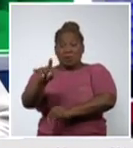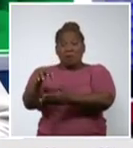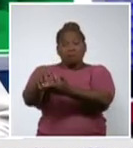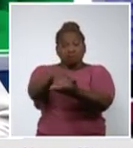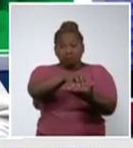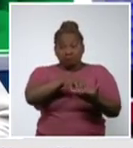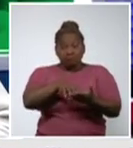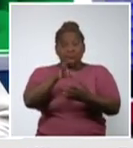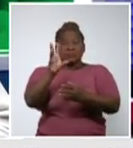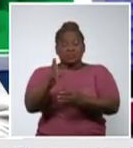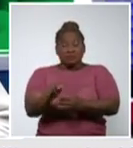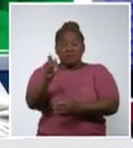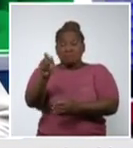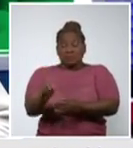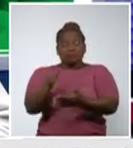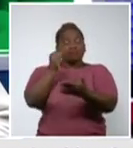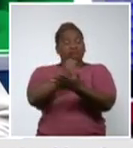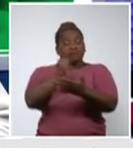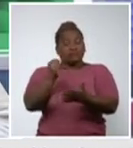de casos confirmados a